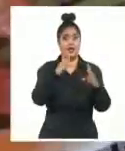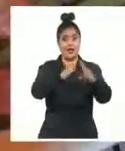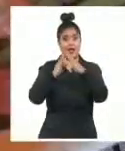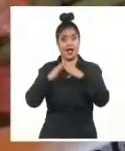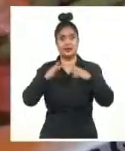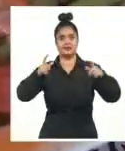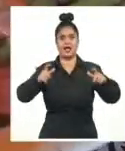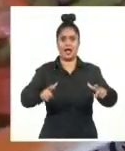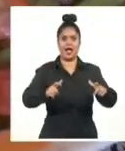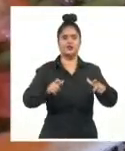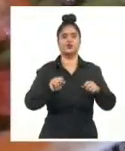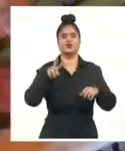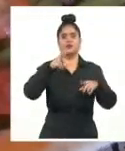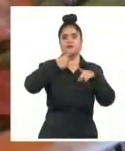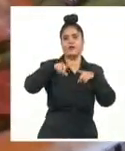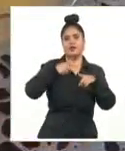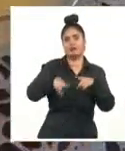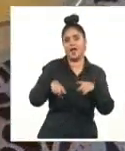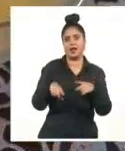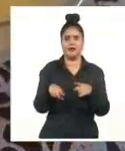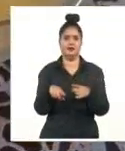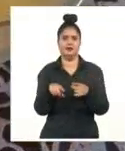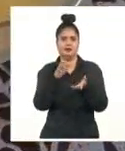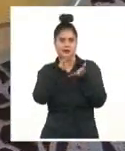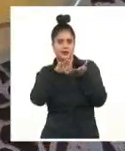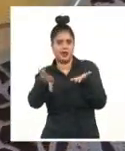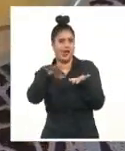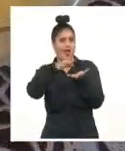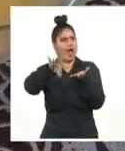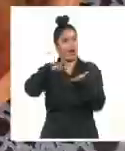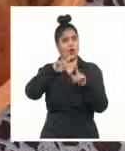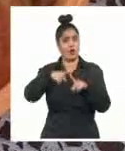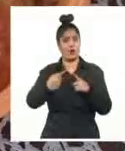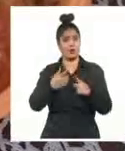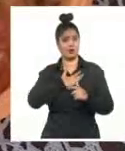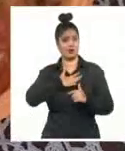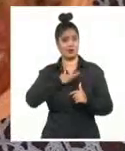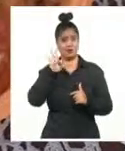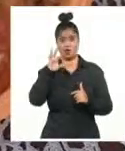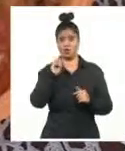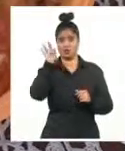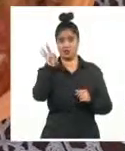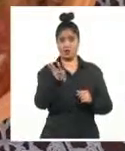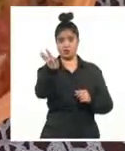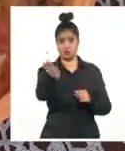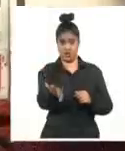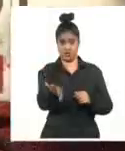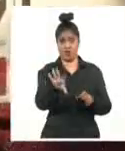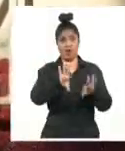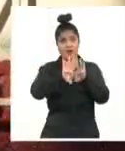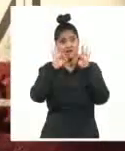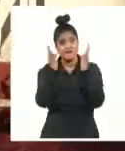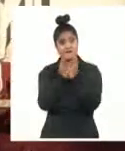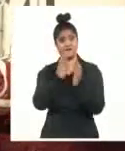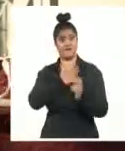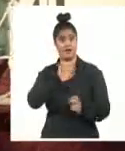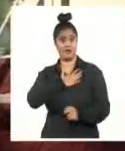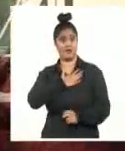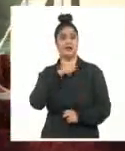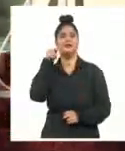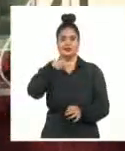un arroz con vegetales, porque el 80% de la población pues de aquí de Cabaiguán es descendiente de canarios. Legado que